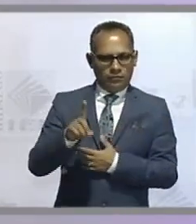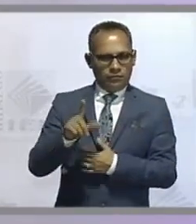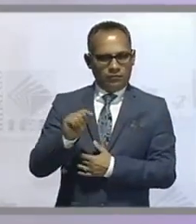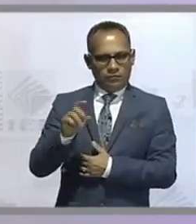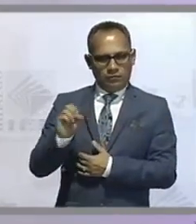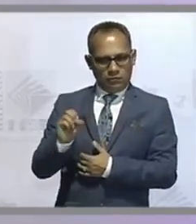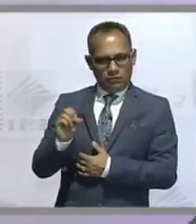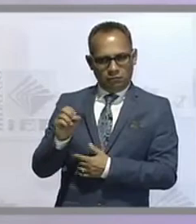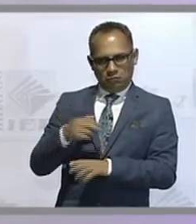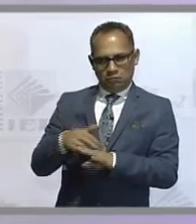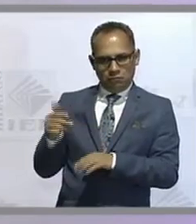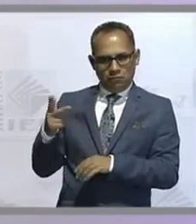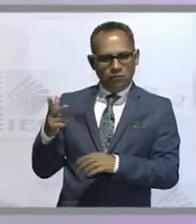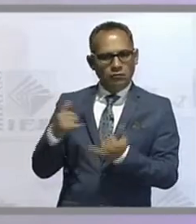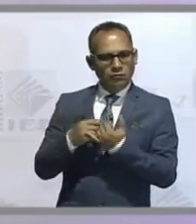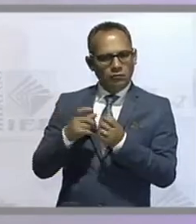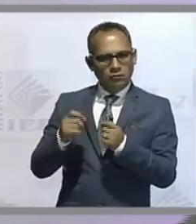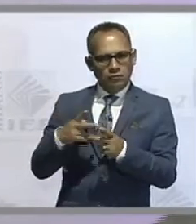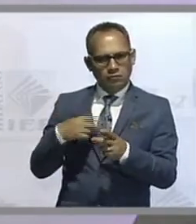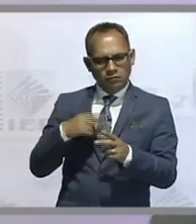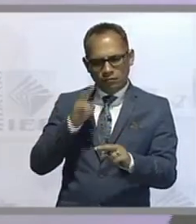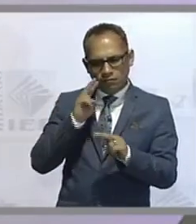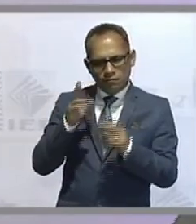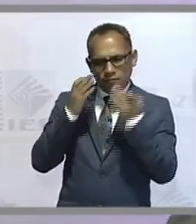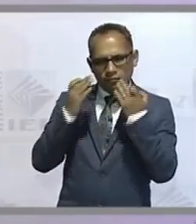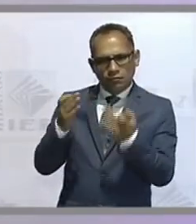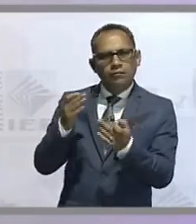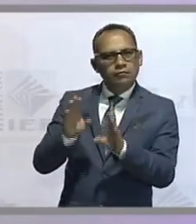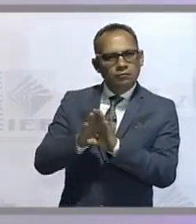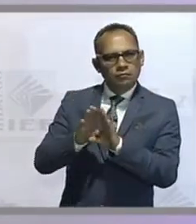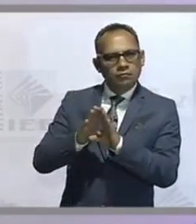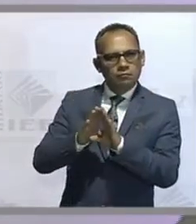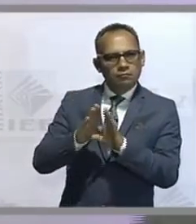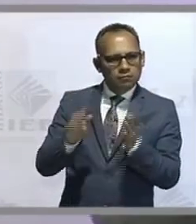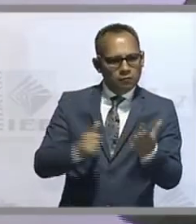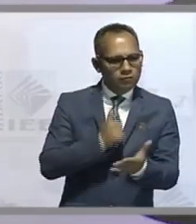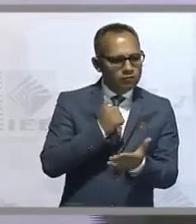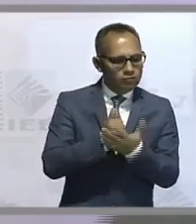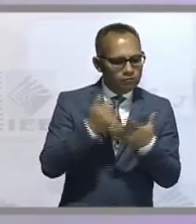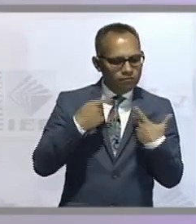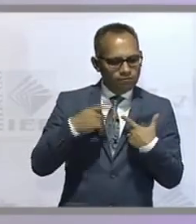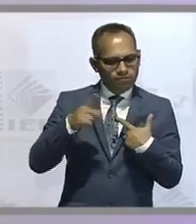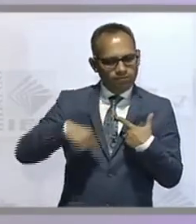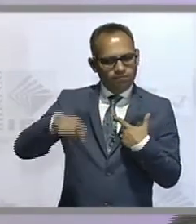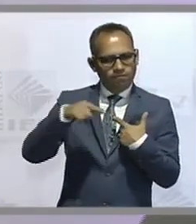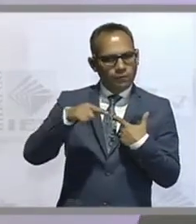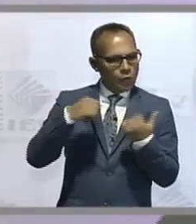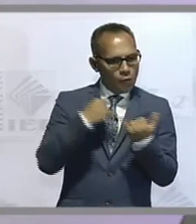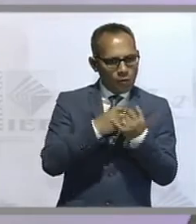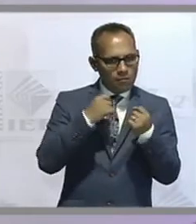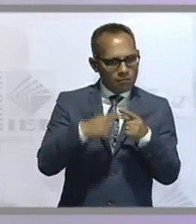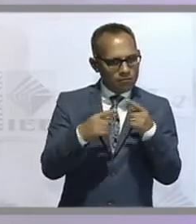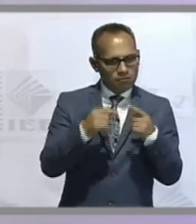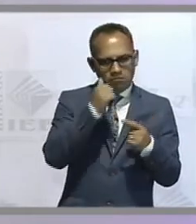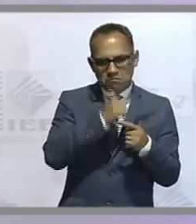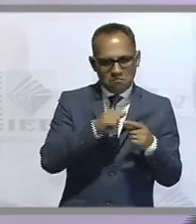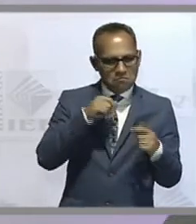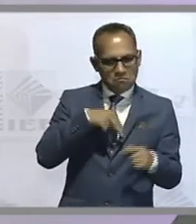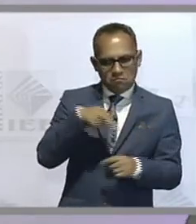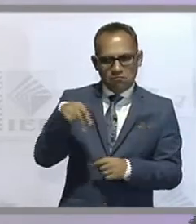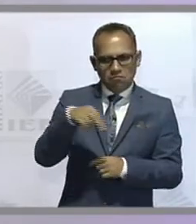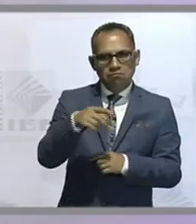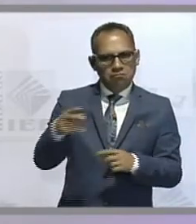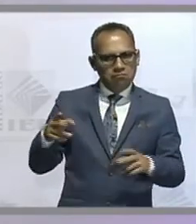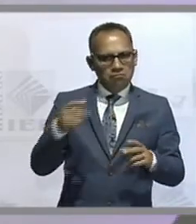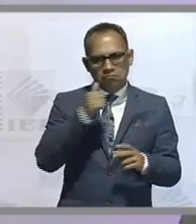hay que ser realmente ciudadanos hay que caminar las calles pero no nada más en estas fechas constantemente como